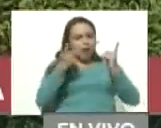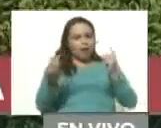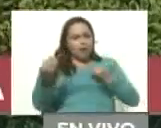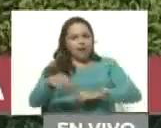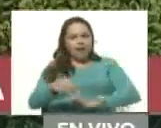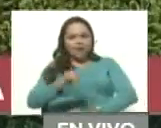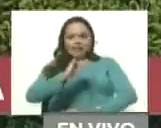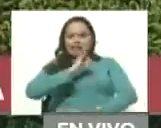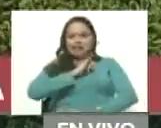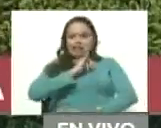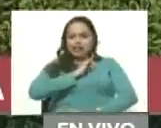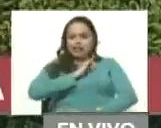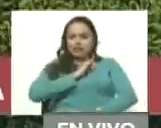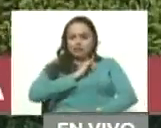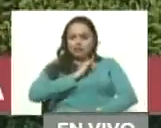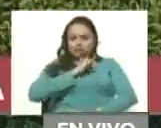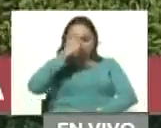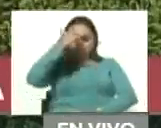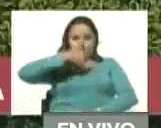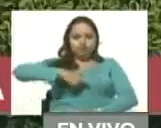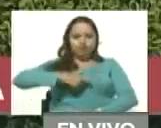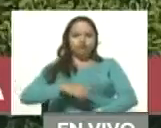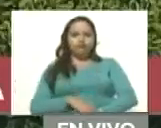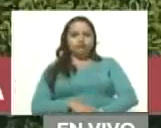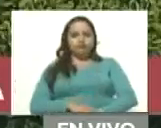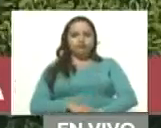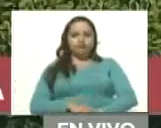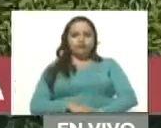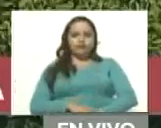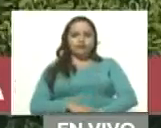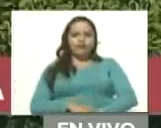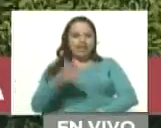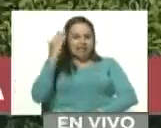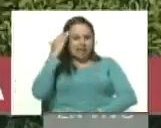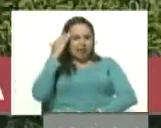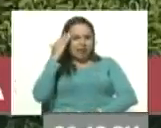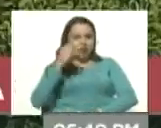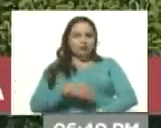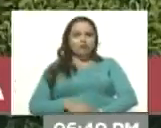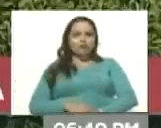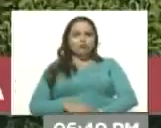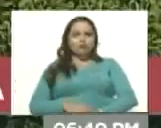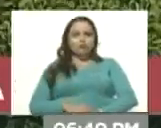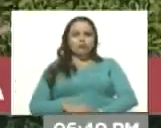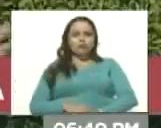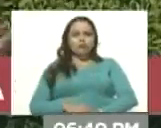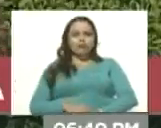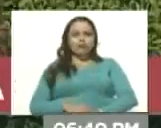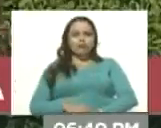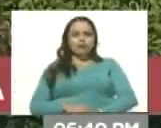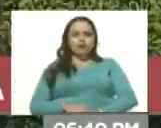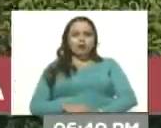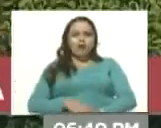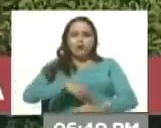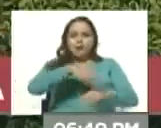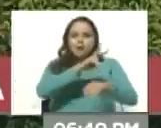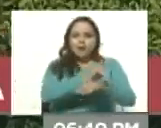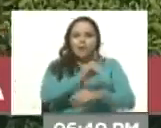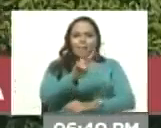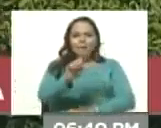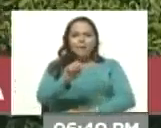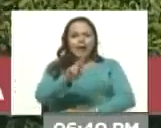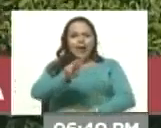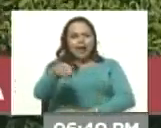nuestra identidad ok este entendemos que hasta el propio epónimo josé maría vargas en un one grande